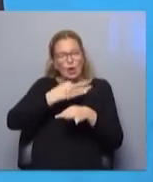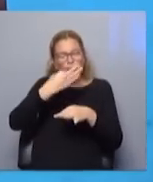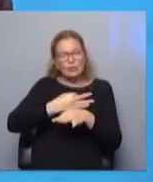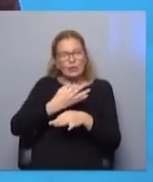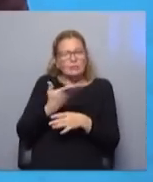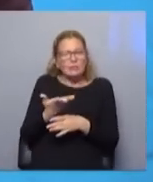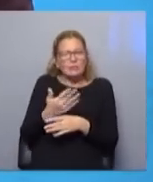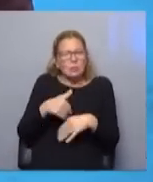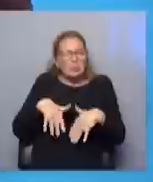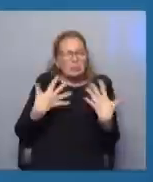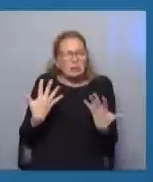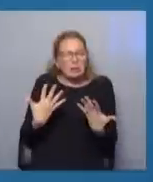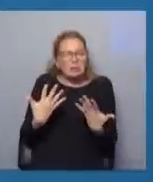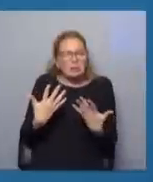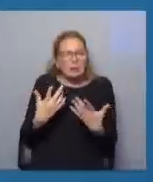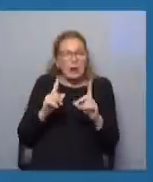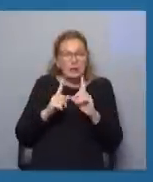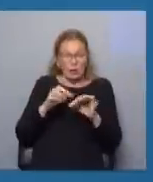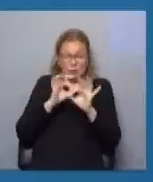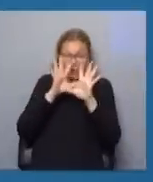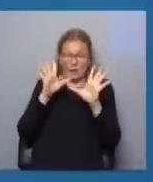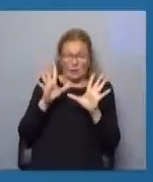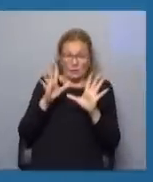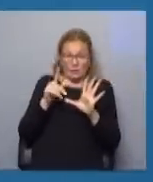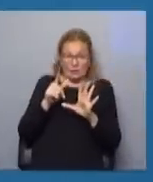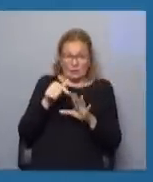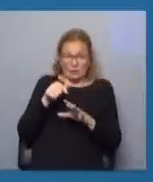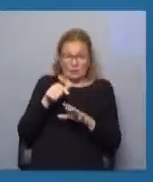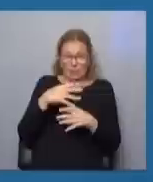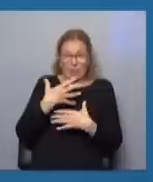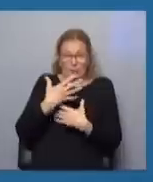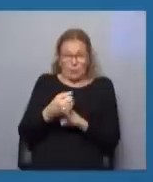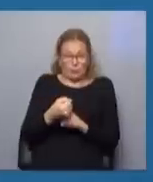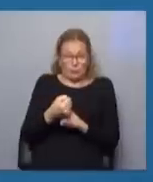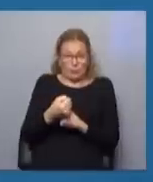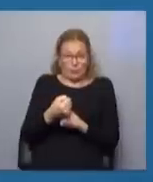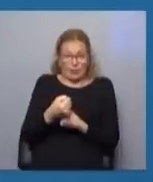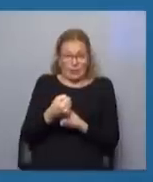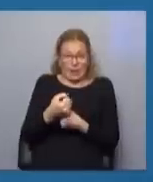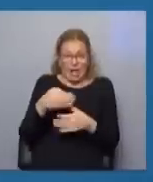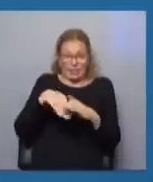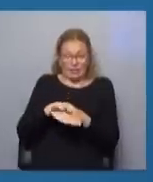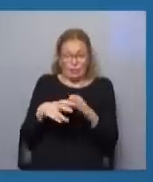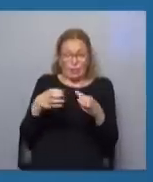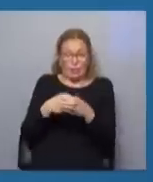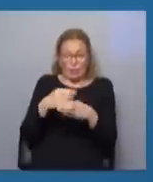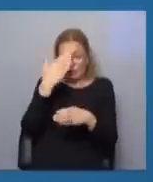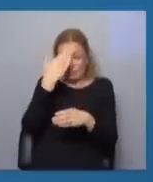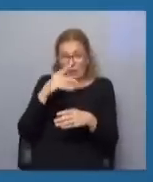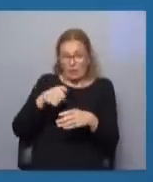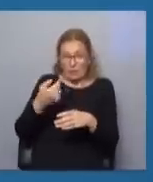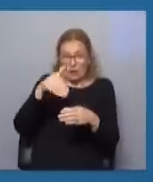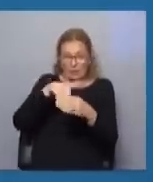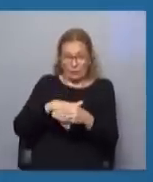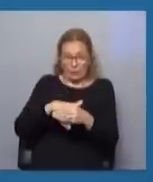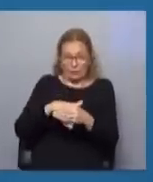alguna presea hay una premisa que está clara quien sea es porque tuvo el apoyo en la interna y después en la elección